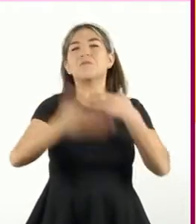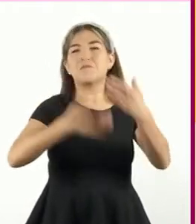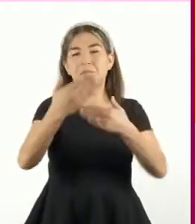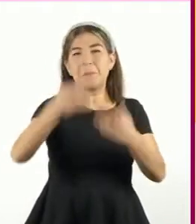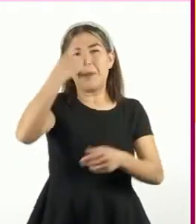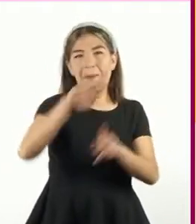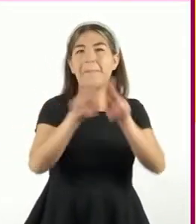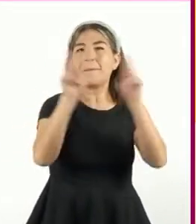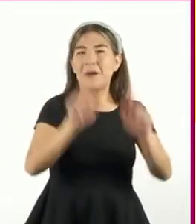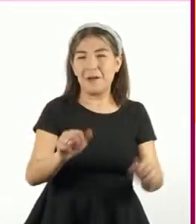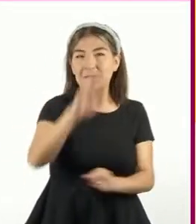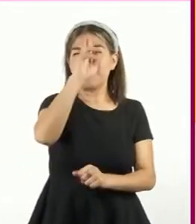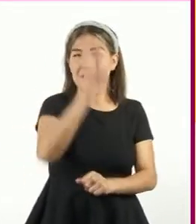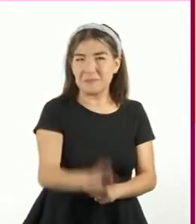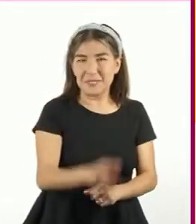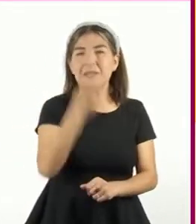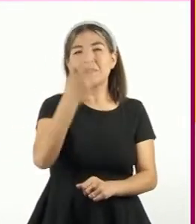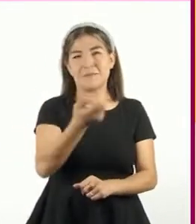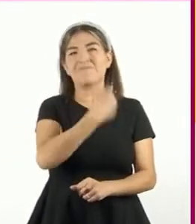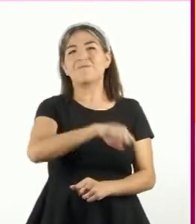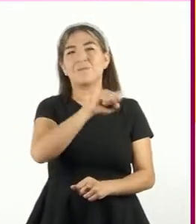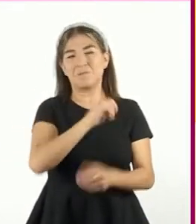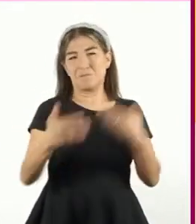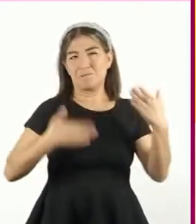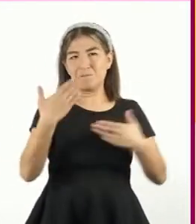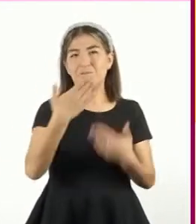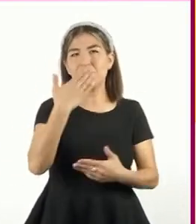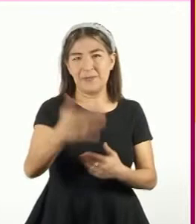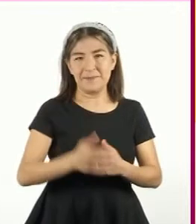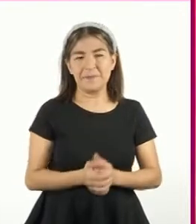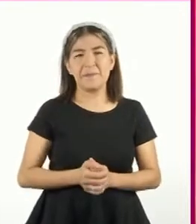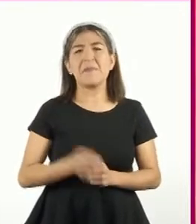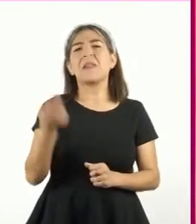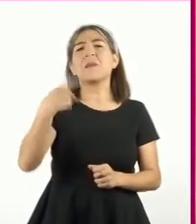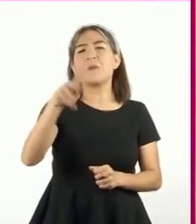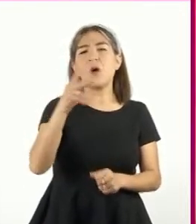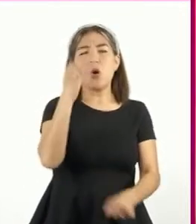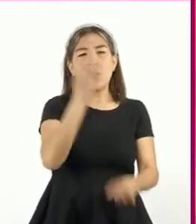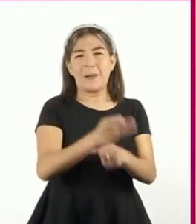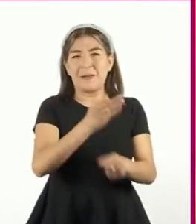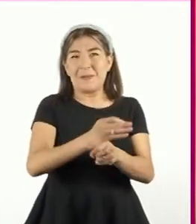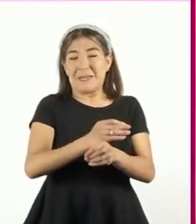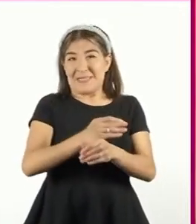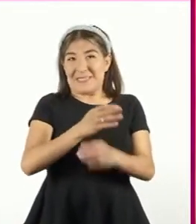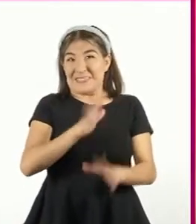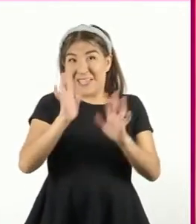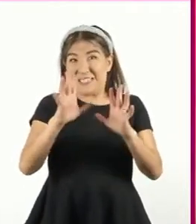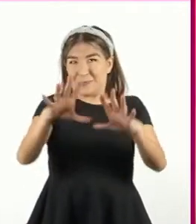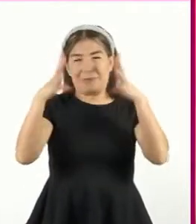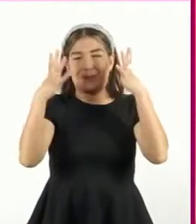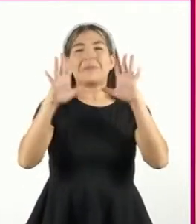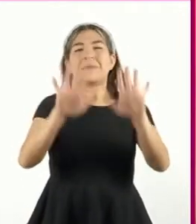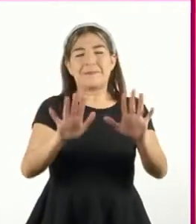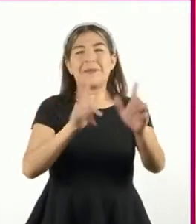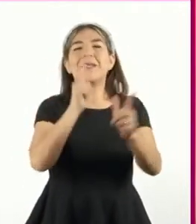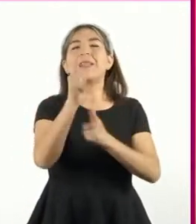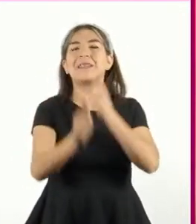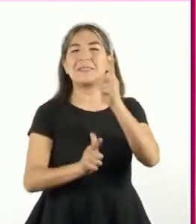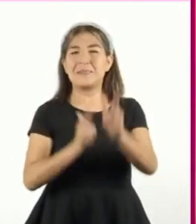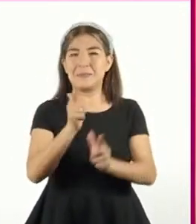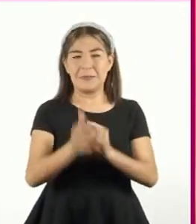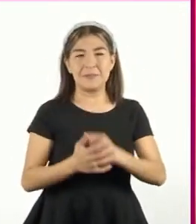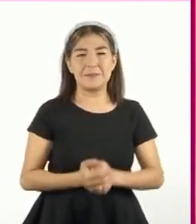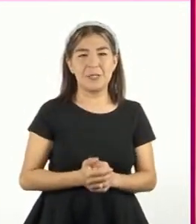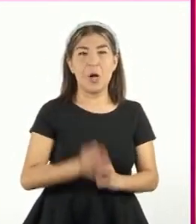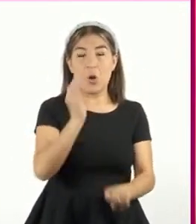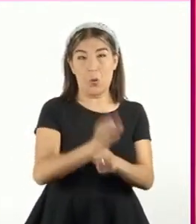de paz, respeto y sana convivencia. Pero, ¿qué le parece? No nos adelantemos, vayamos más despacio. El